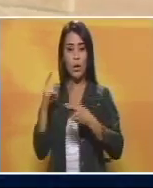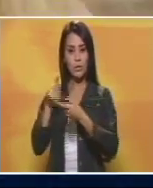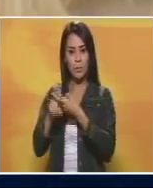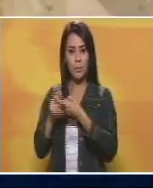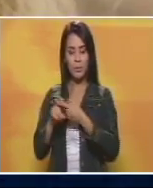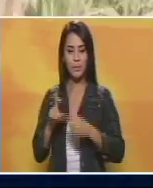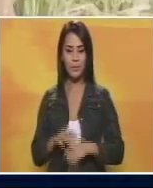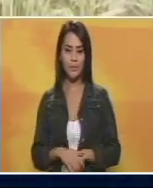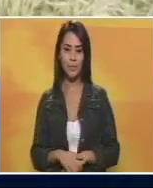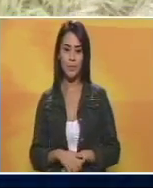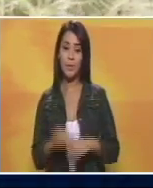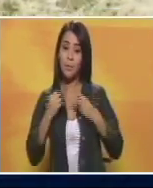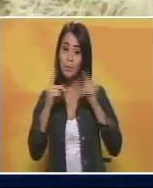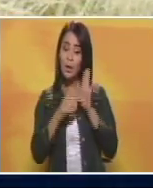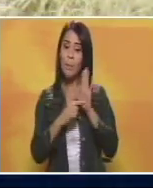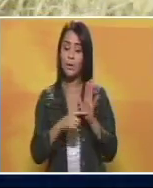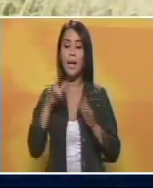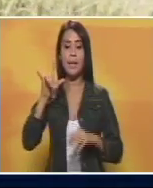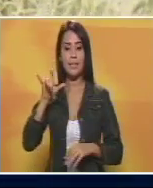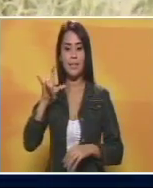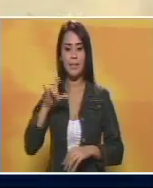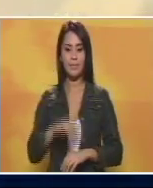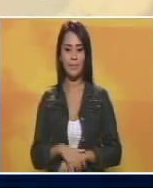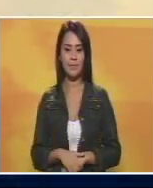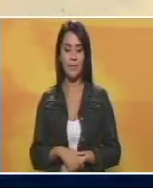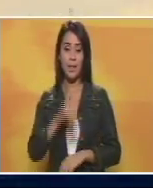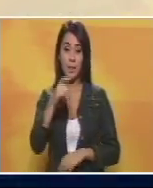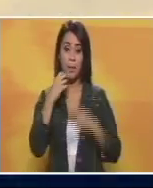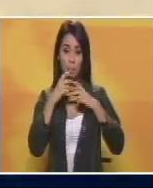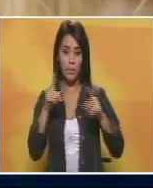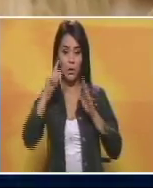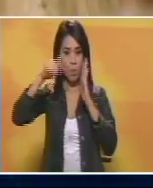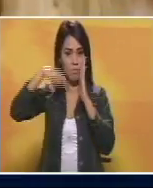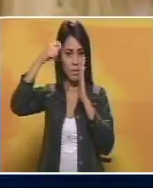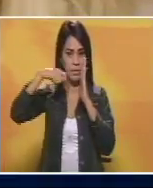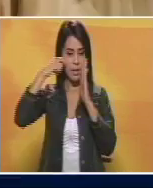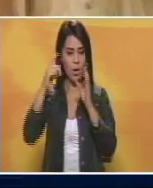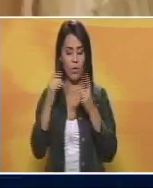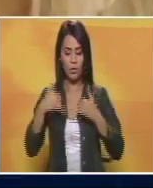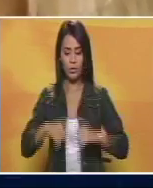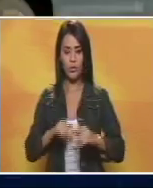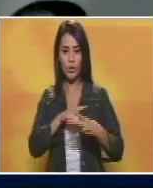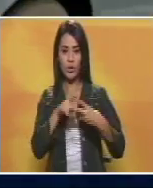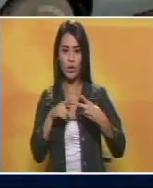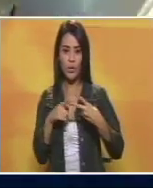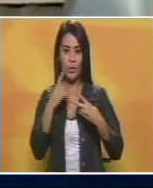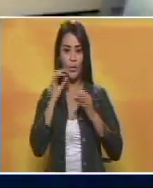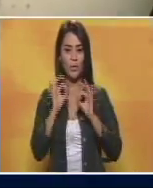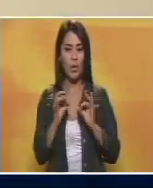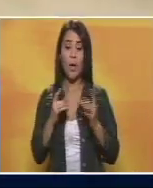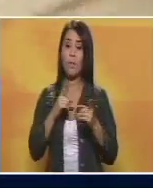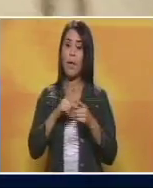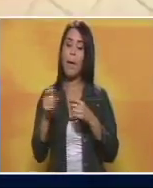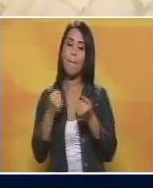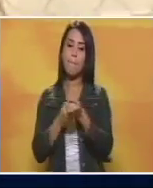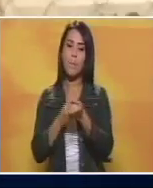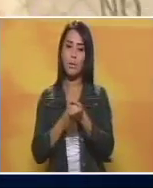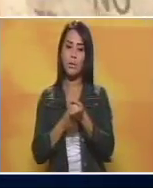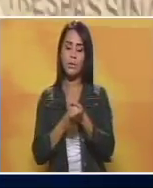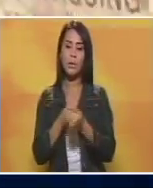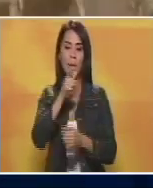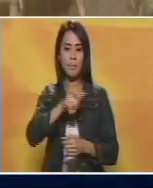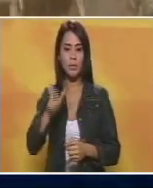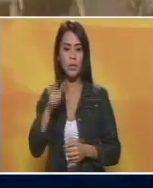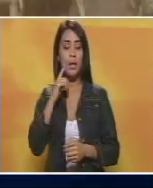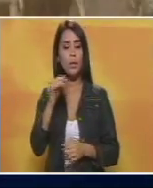Sasha, tal como lo compartió en su cuenta de Instagram. Además, publicó un video donde aparecen los pequeños entre los miles de seguidores. En una entrevista,